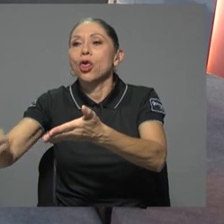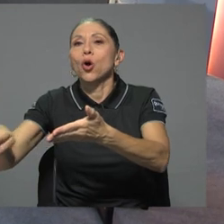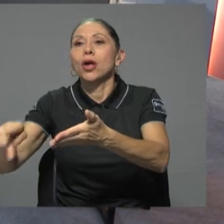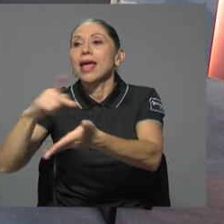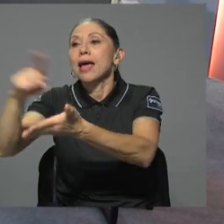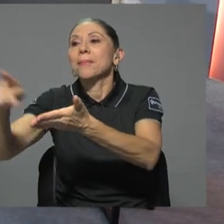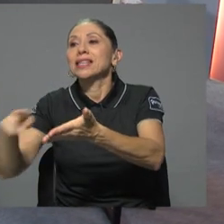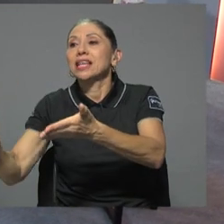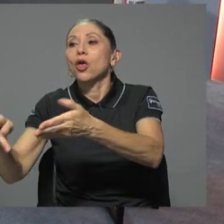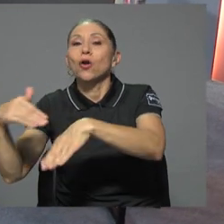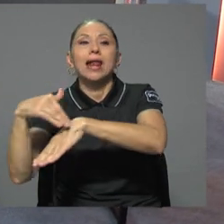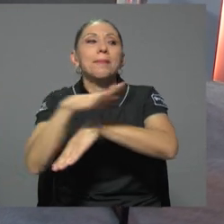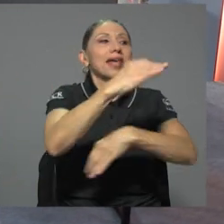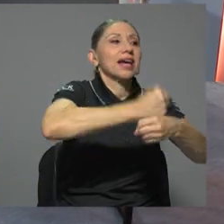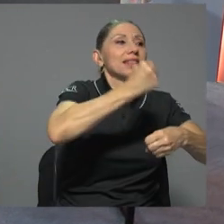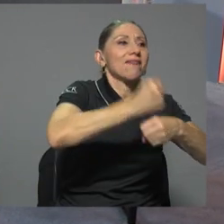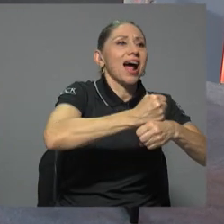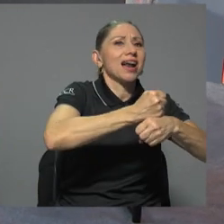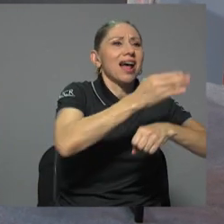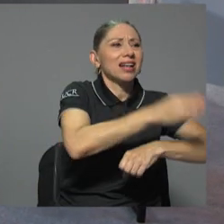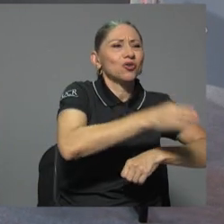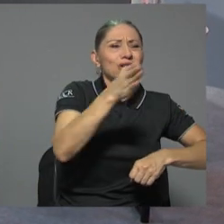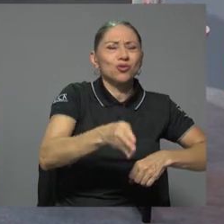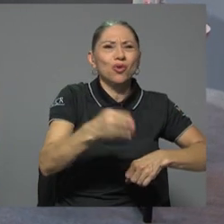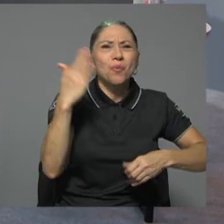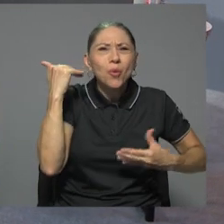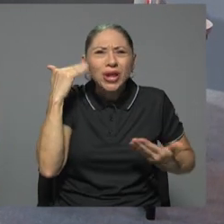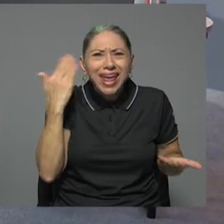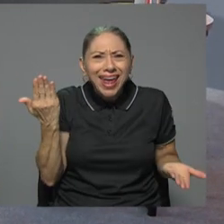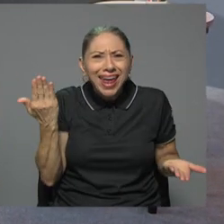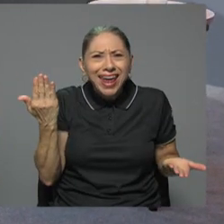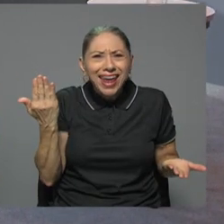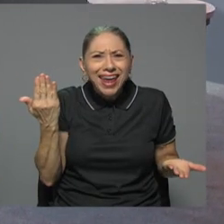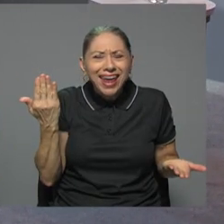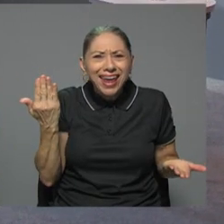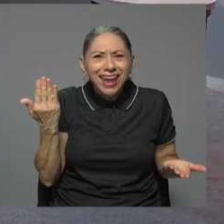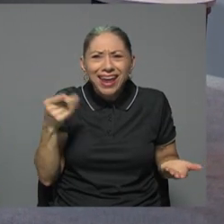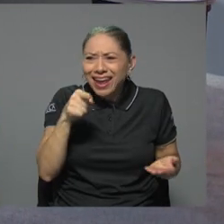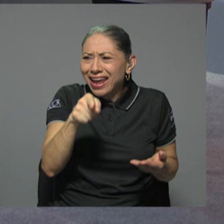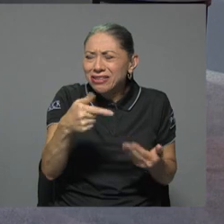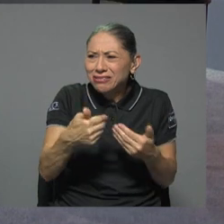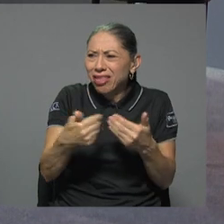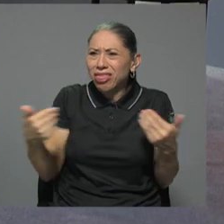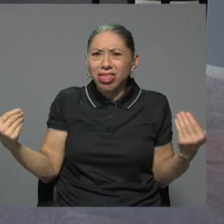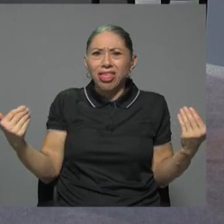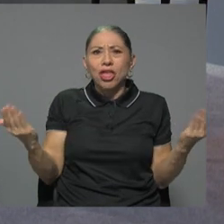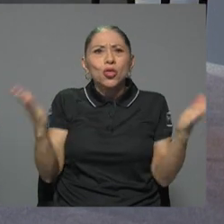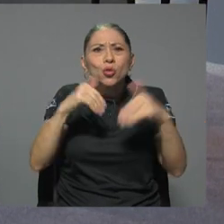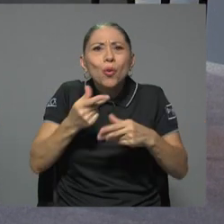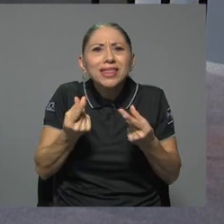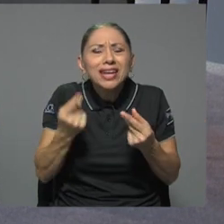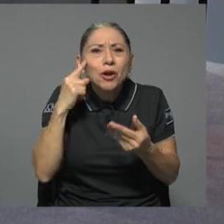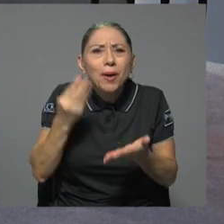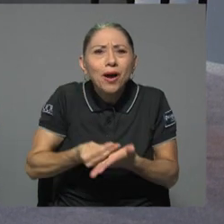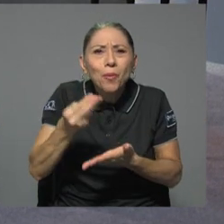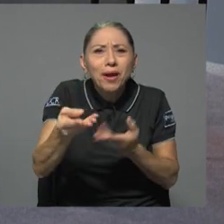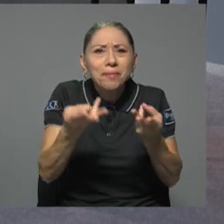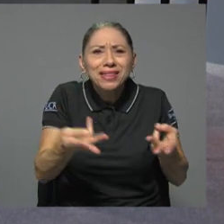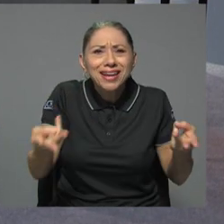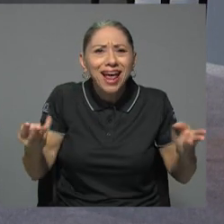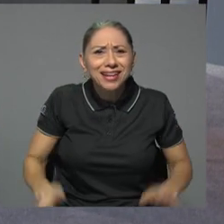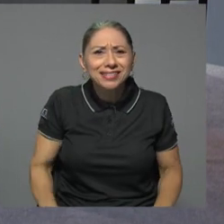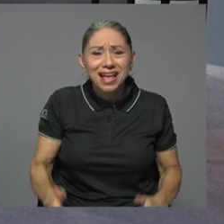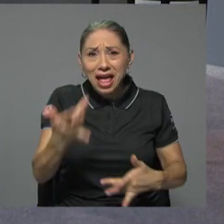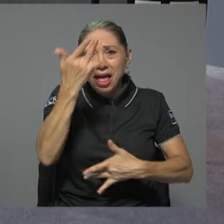sur y ese desarraigo también les cuesta mucho no tenemos dinero para comprar los materiales dice la pandemia lo que ha